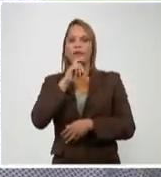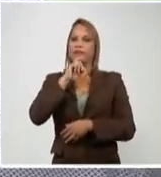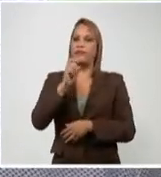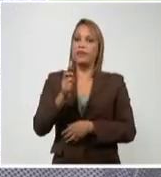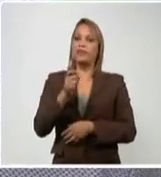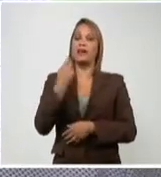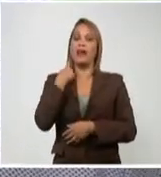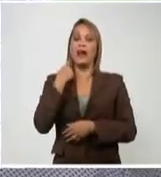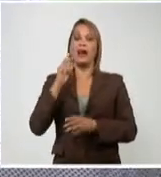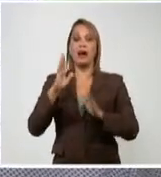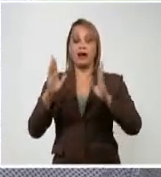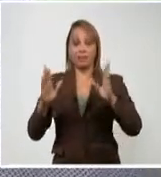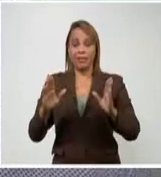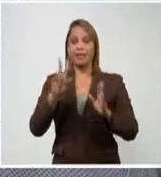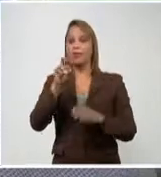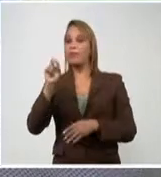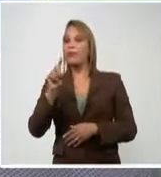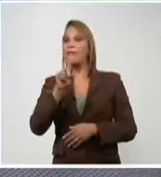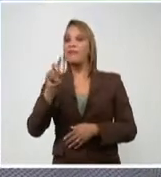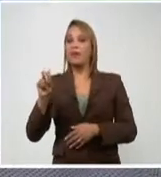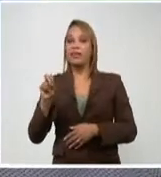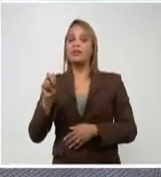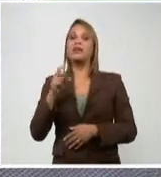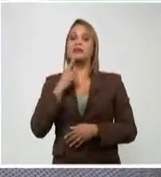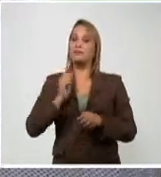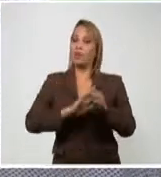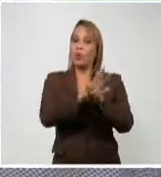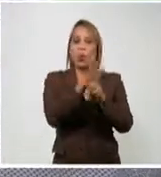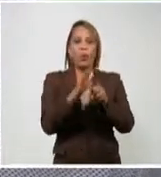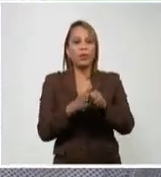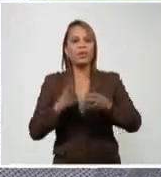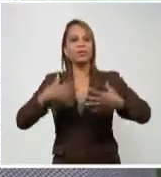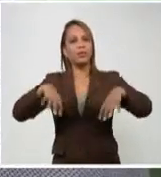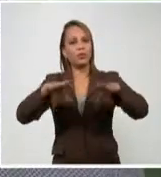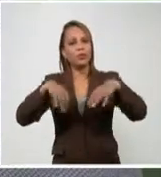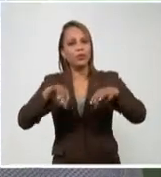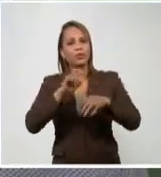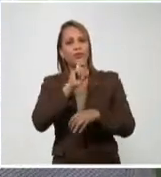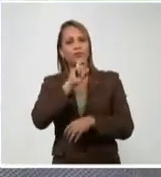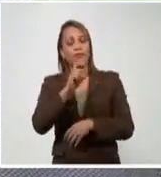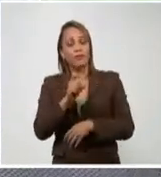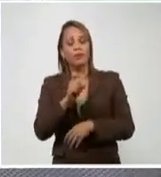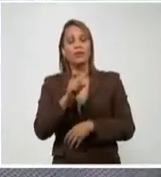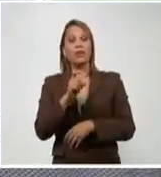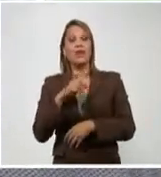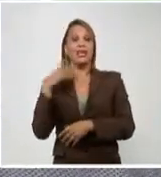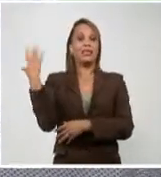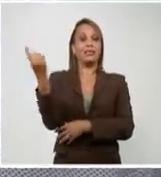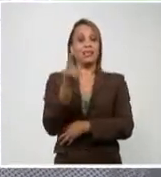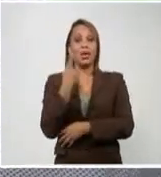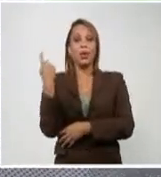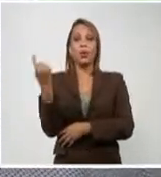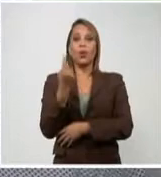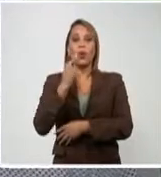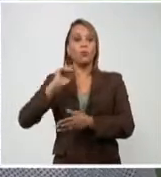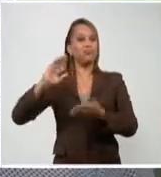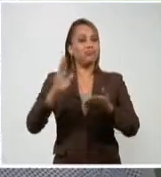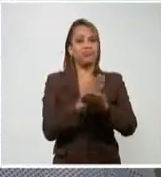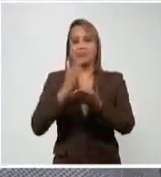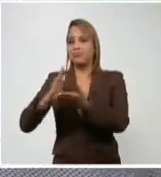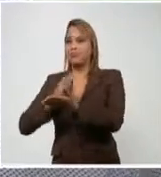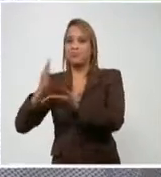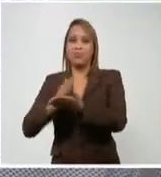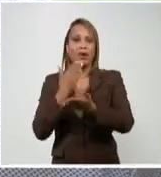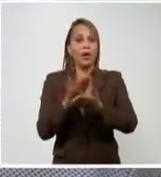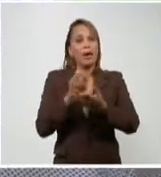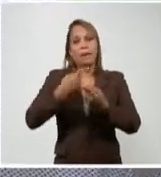muy, muy de pandemia, de situaciones, ETA vino, demolió todo lo que había, pero aquí